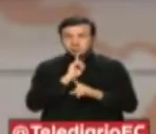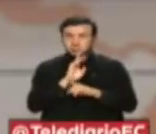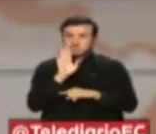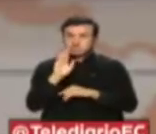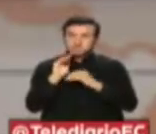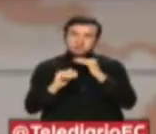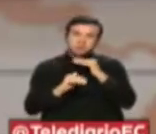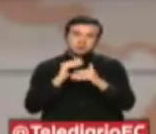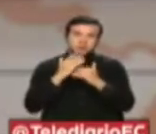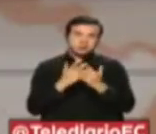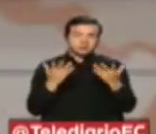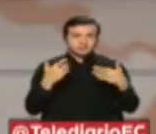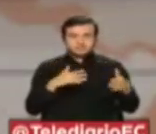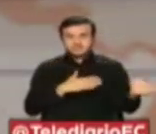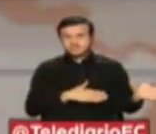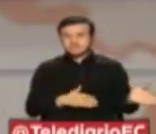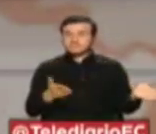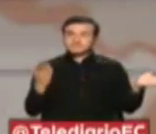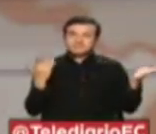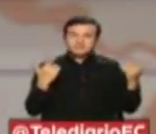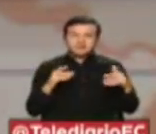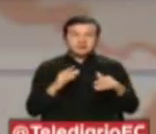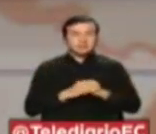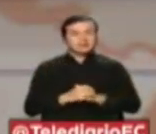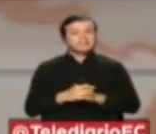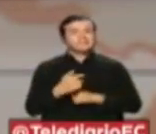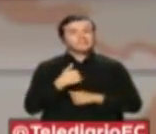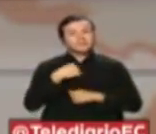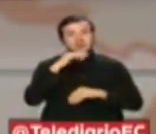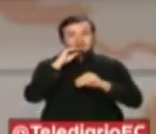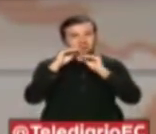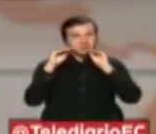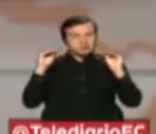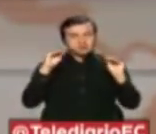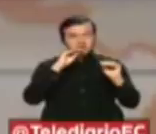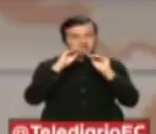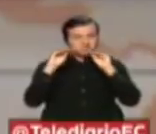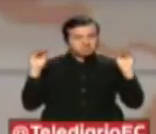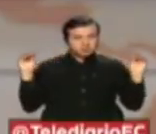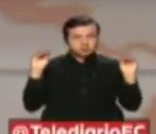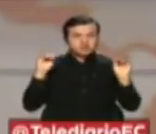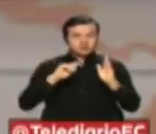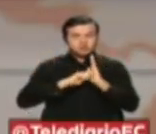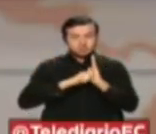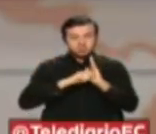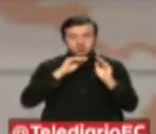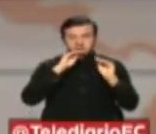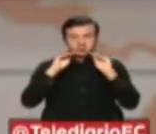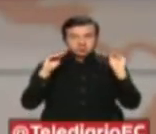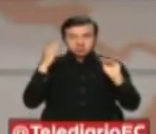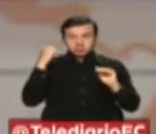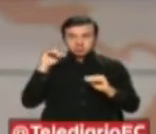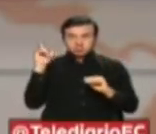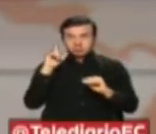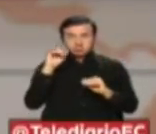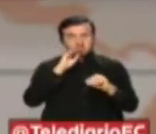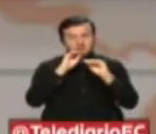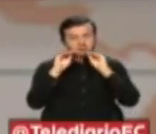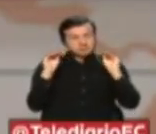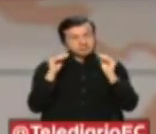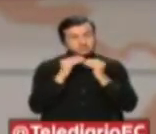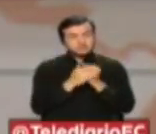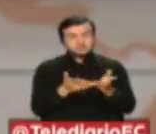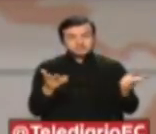procesos por eso yo repito el exhorto que hizo si el contralor el lunes pasado en el rincón presidente de la